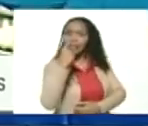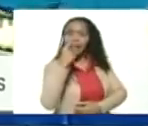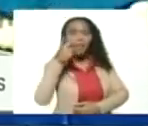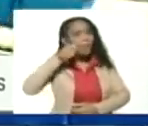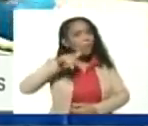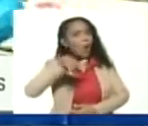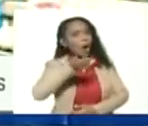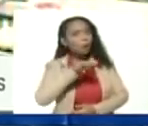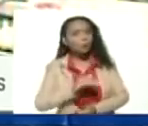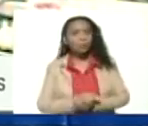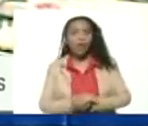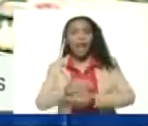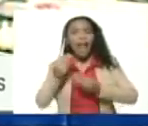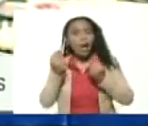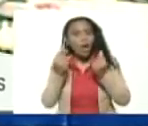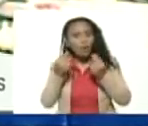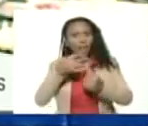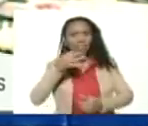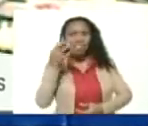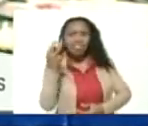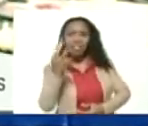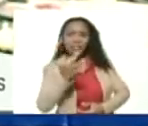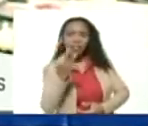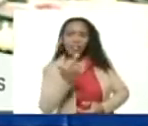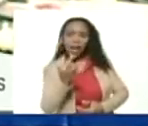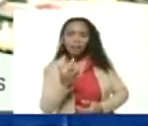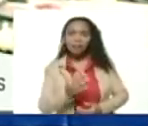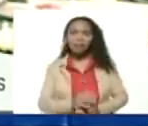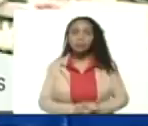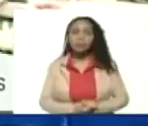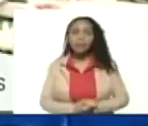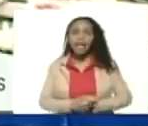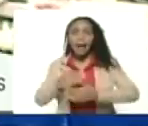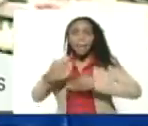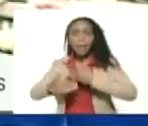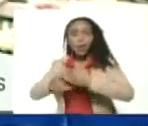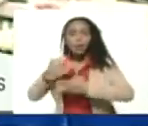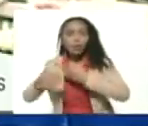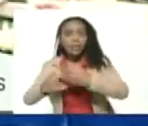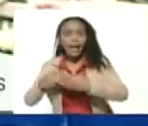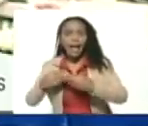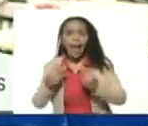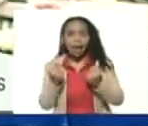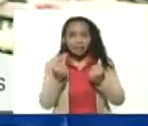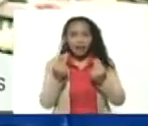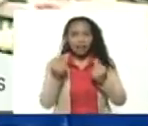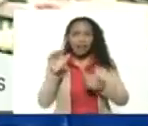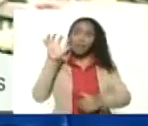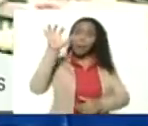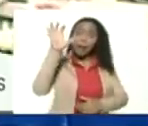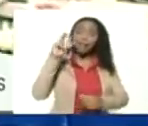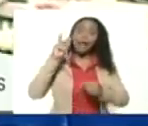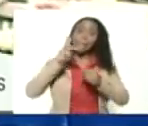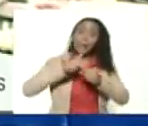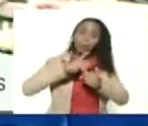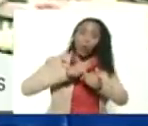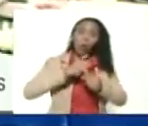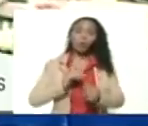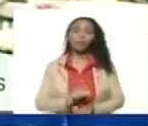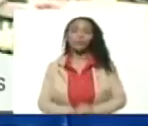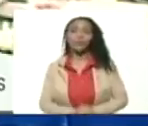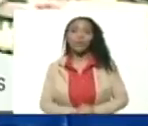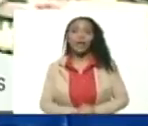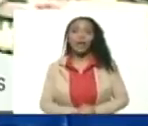pueblo. La economía real que produce la riqueza del país, el petróleo,